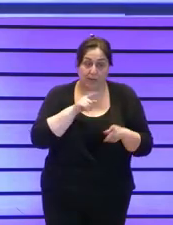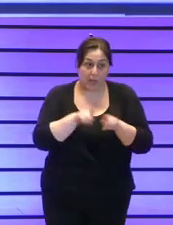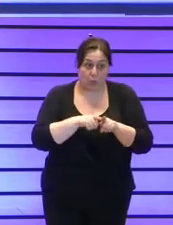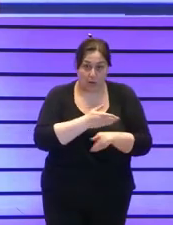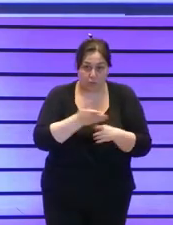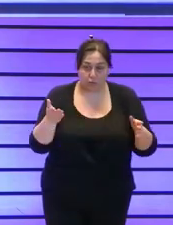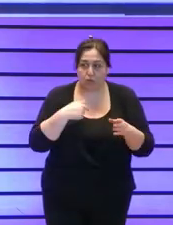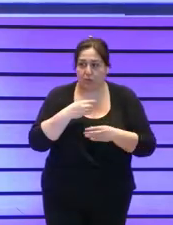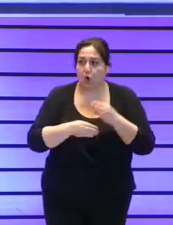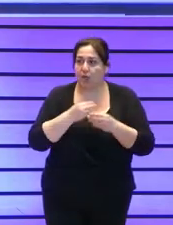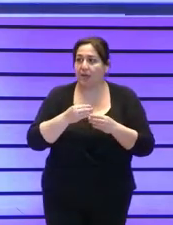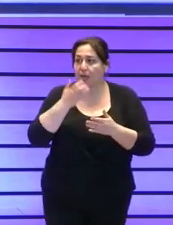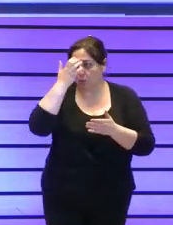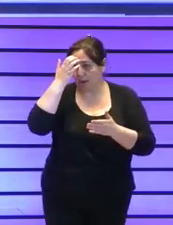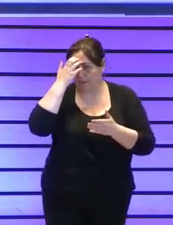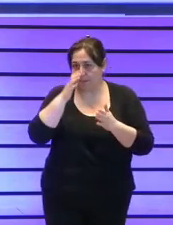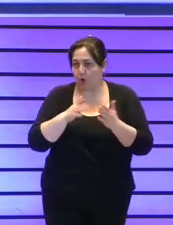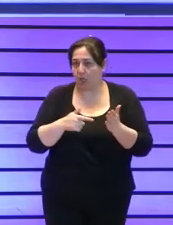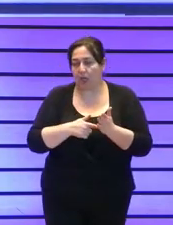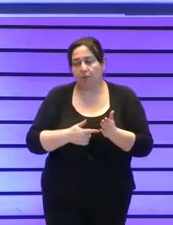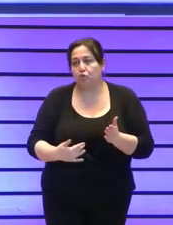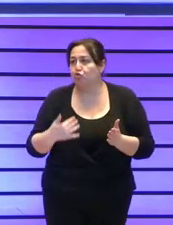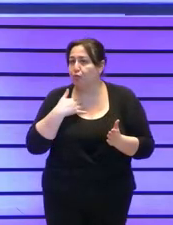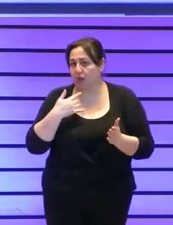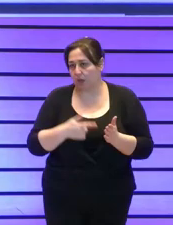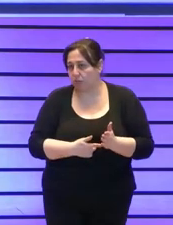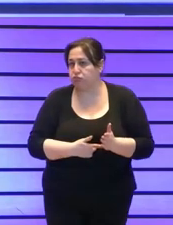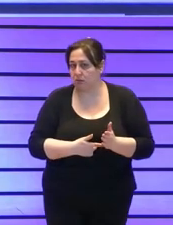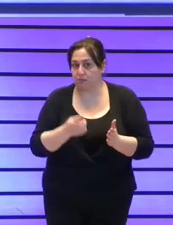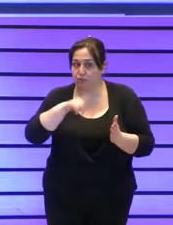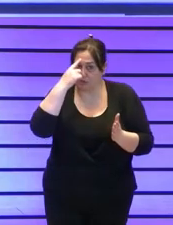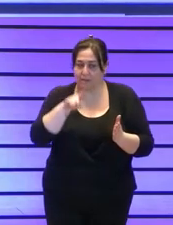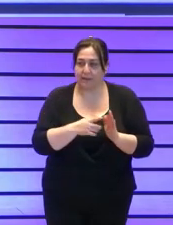de elaborar una memoria anual, que es un dolor, ¿no?